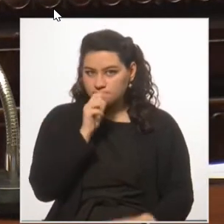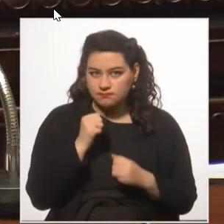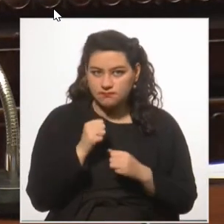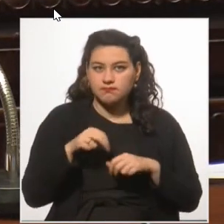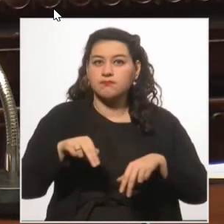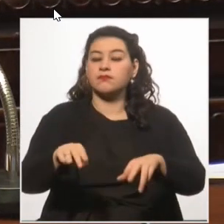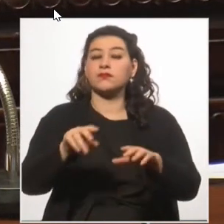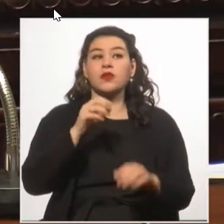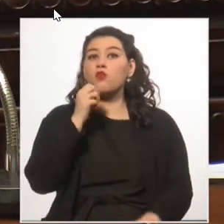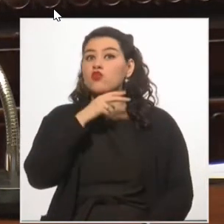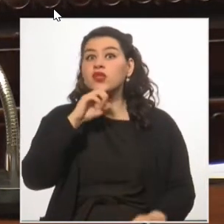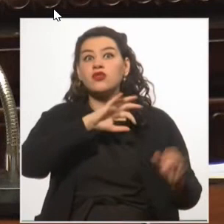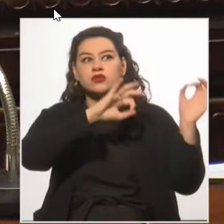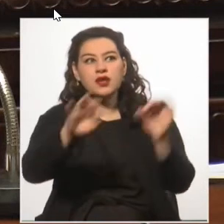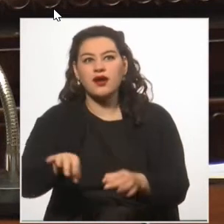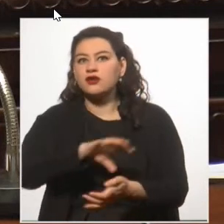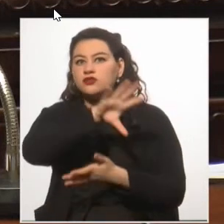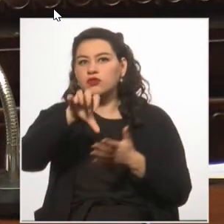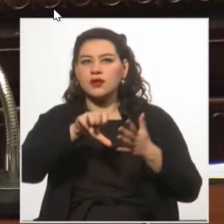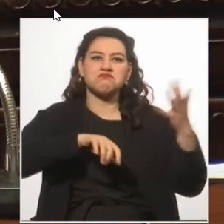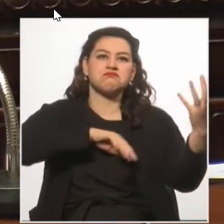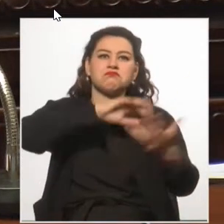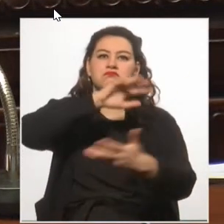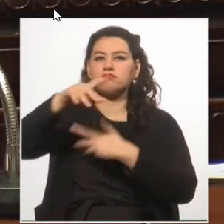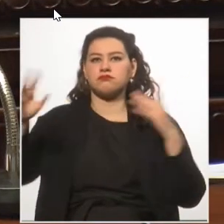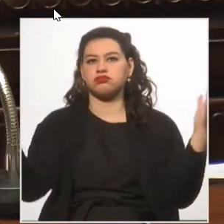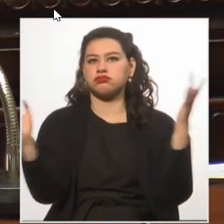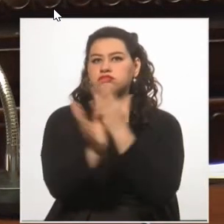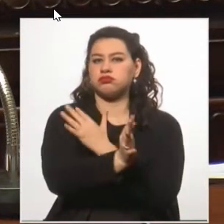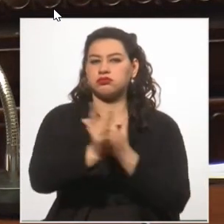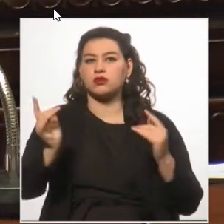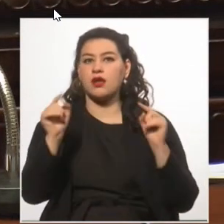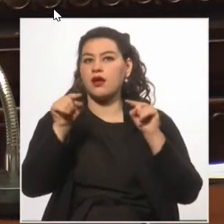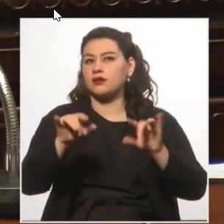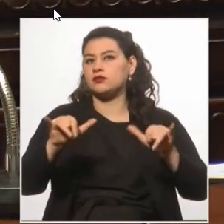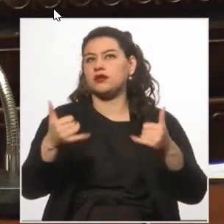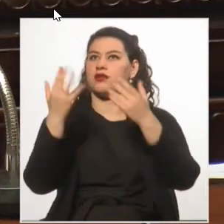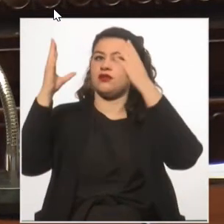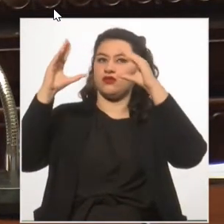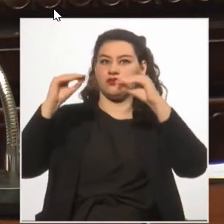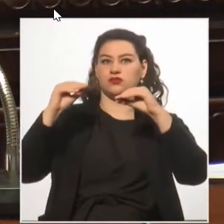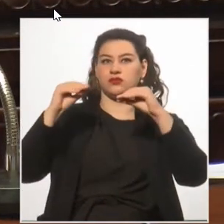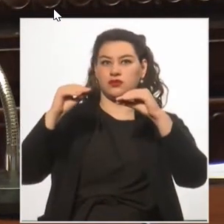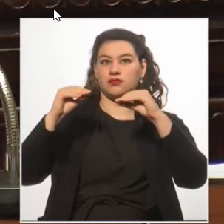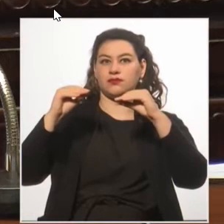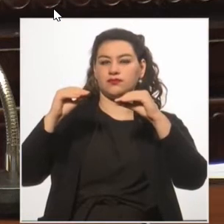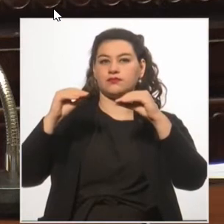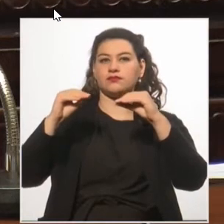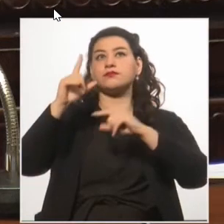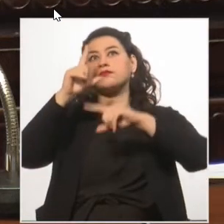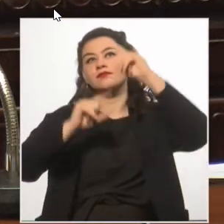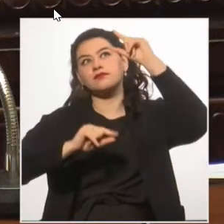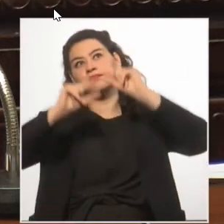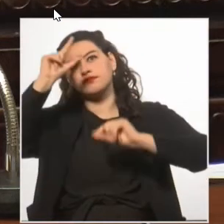los muchachos llegan a la ciudad y se mezclan entre la muchedumbre, es ya de noche. Entre las